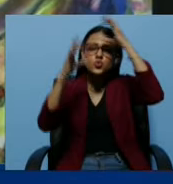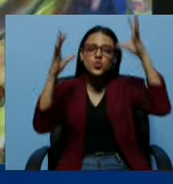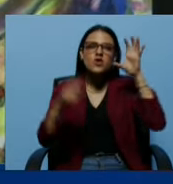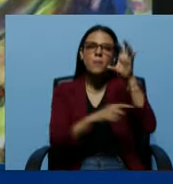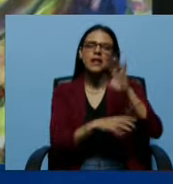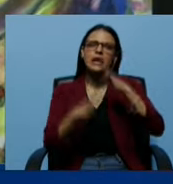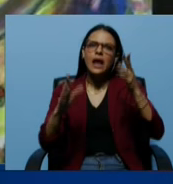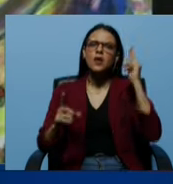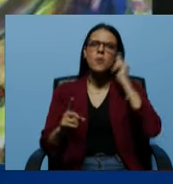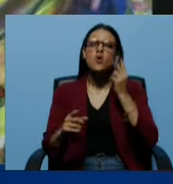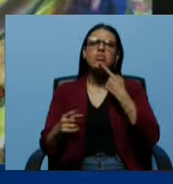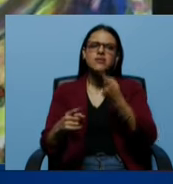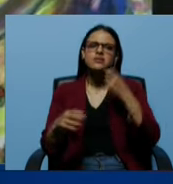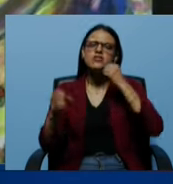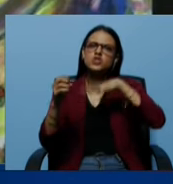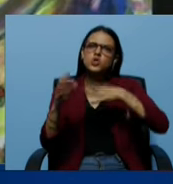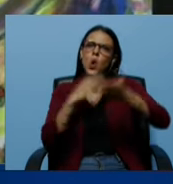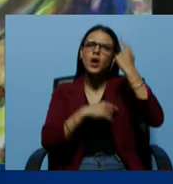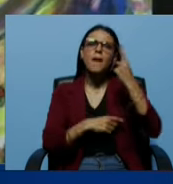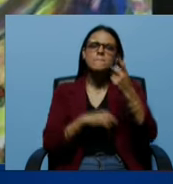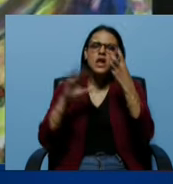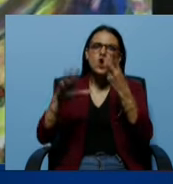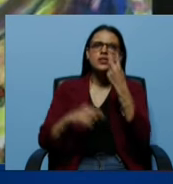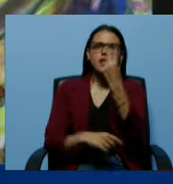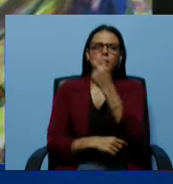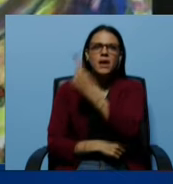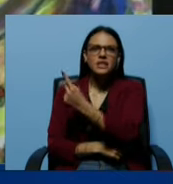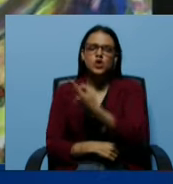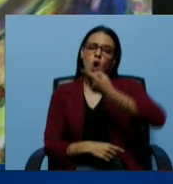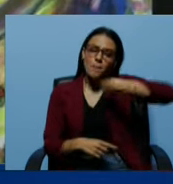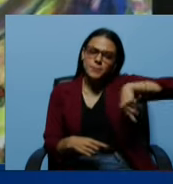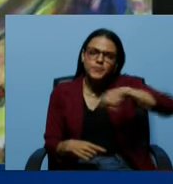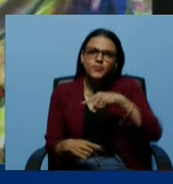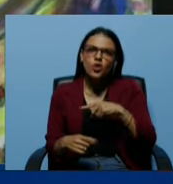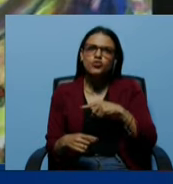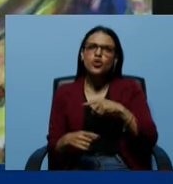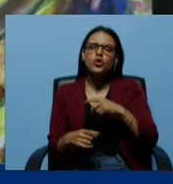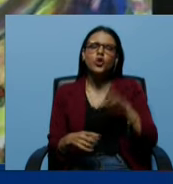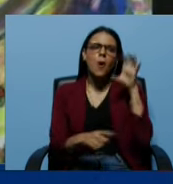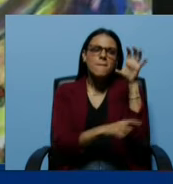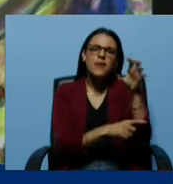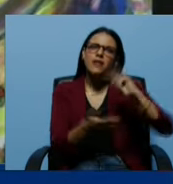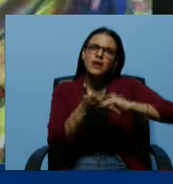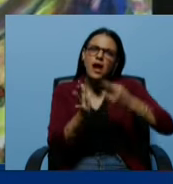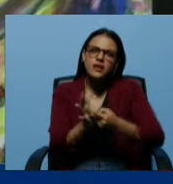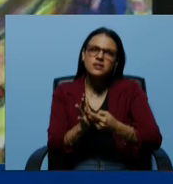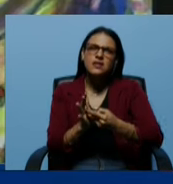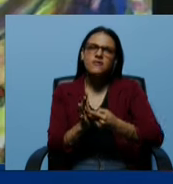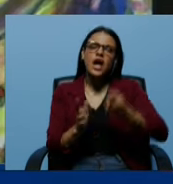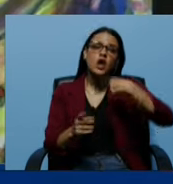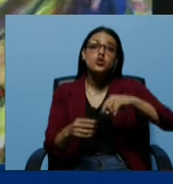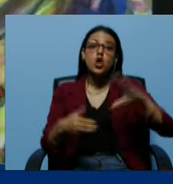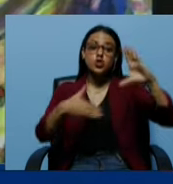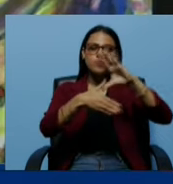allá, en 1821, para nosotros la patria es la